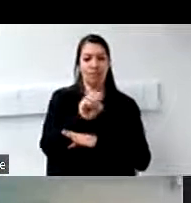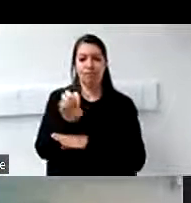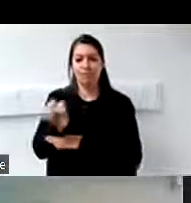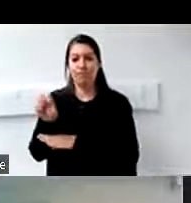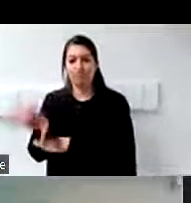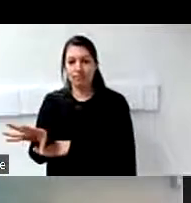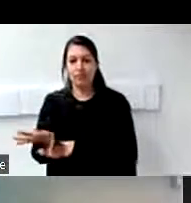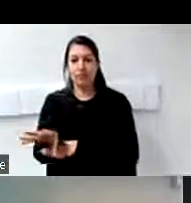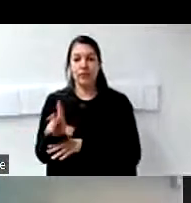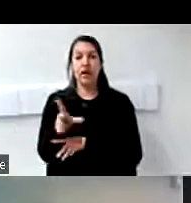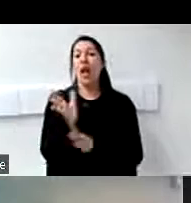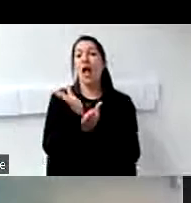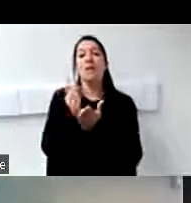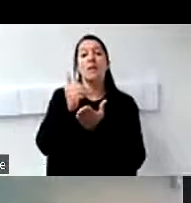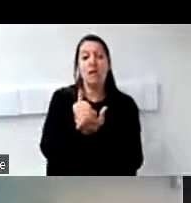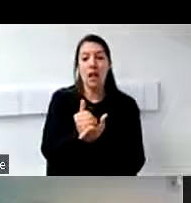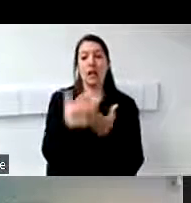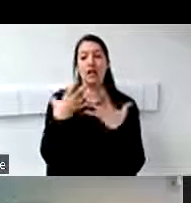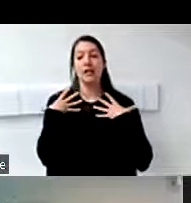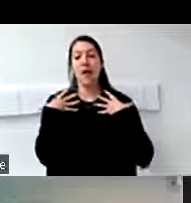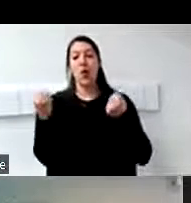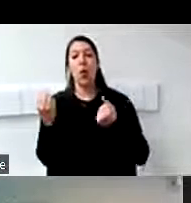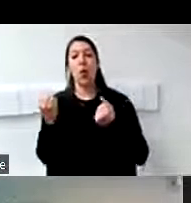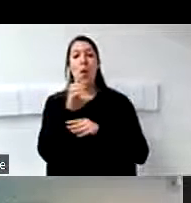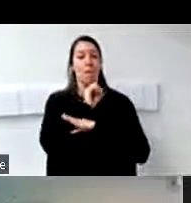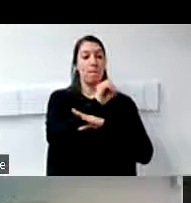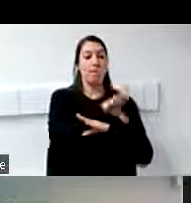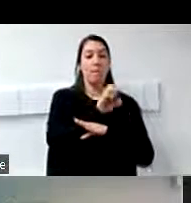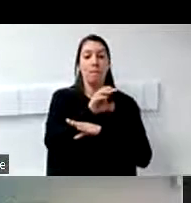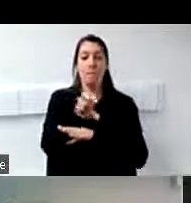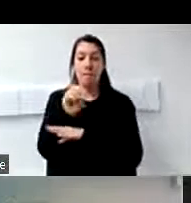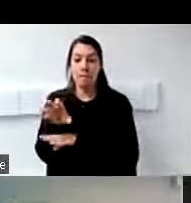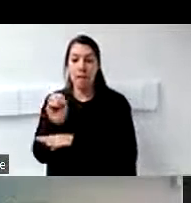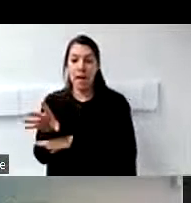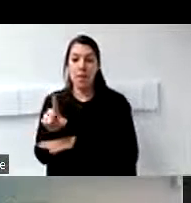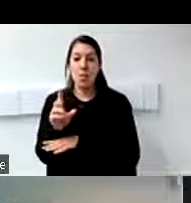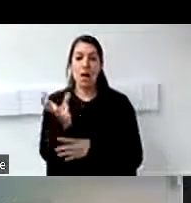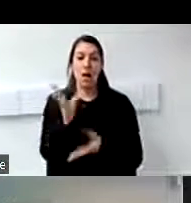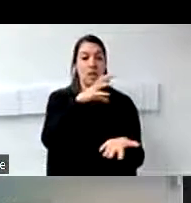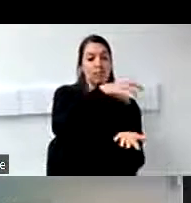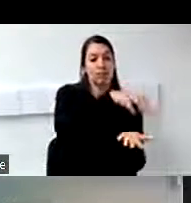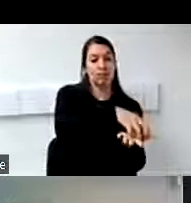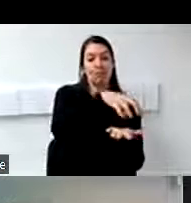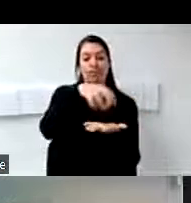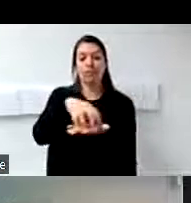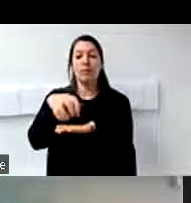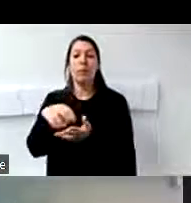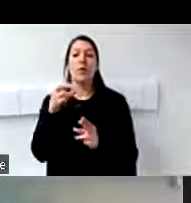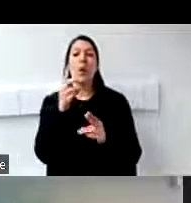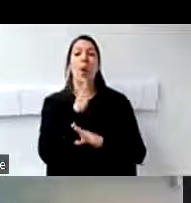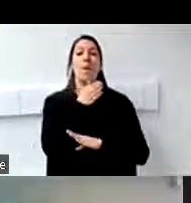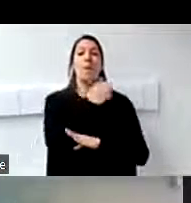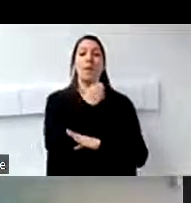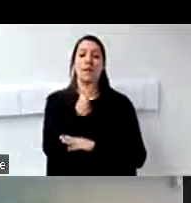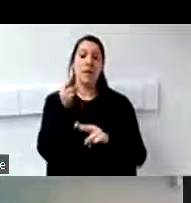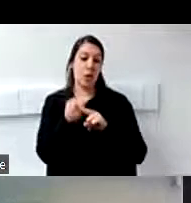A cada dirección departamental de salud les va a llegar una guía por cada uno de los participantes con nombre y apellido,